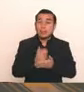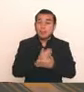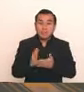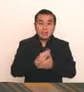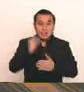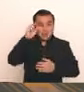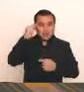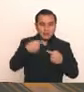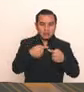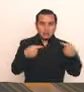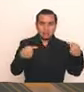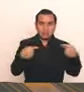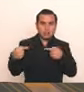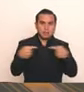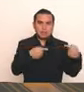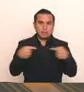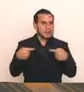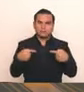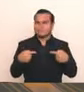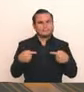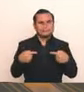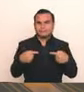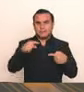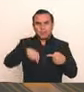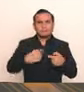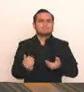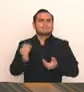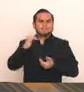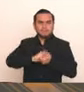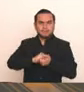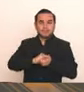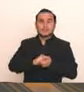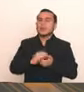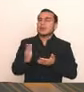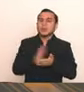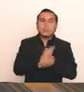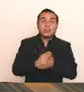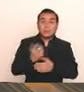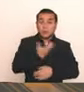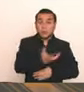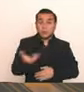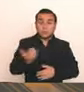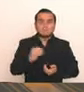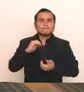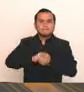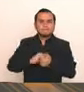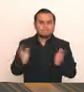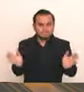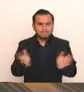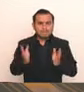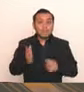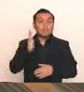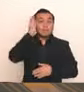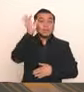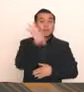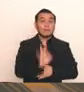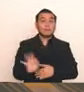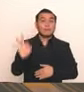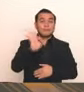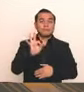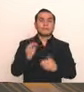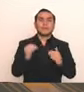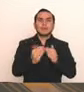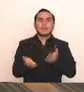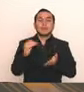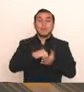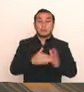grupo jalaba para la izquierda y otro jalaba para la derecha los lados se clavaron ahora todos juntos vamos a empujar hacia el futuro también le